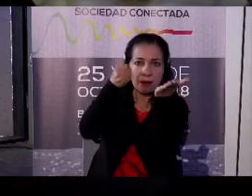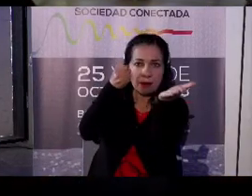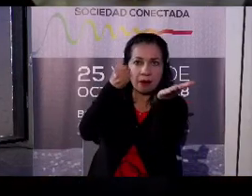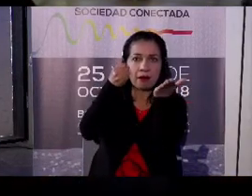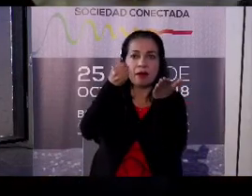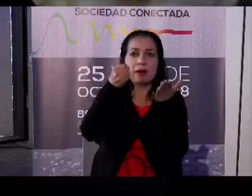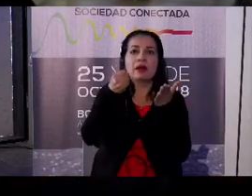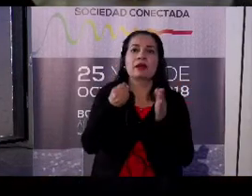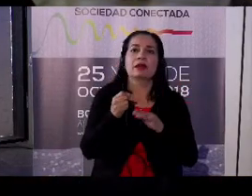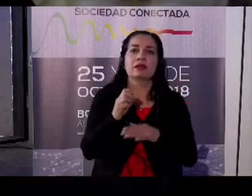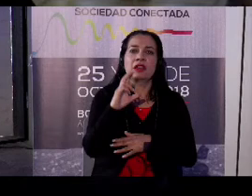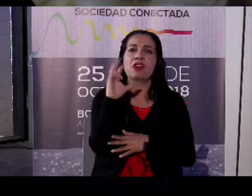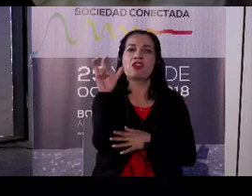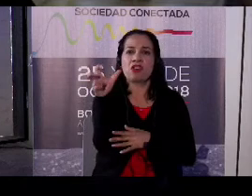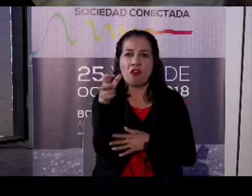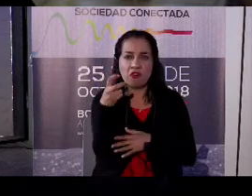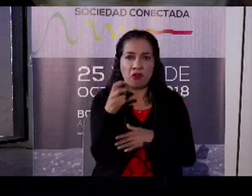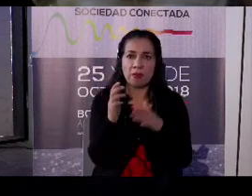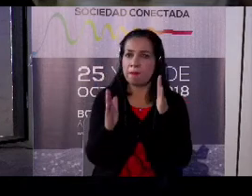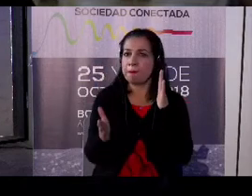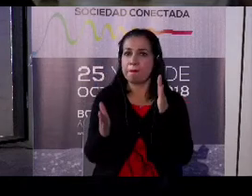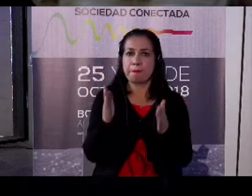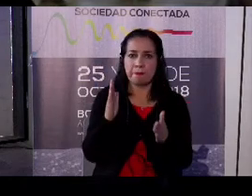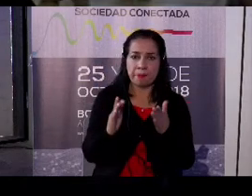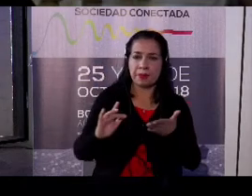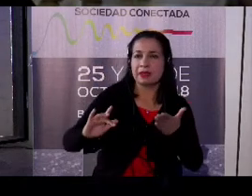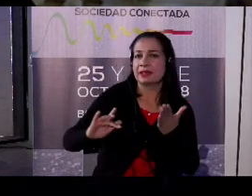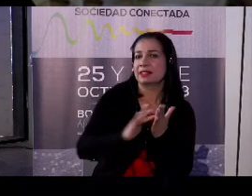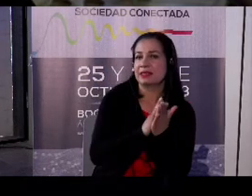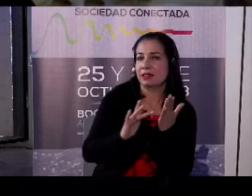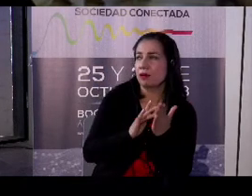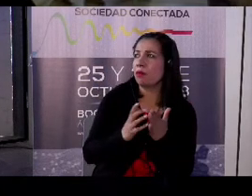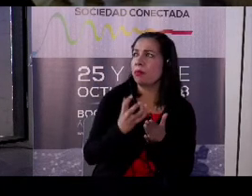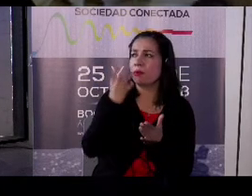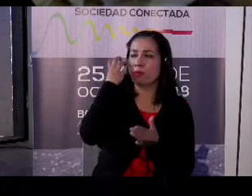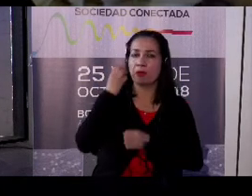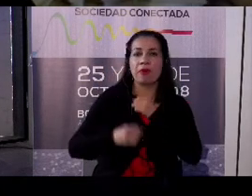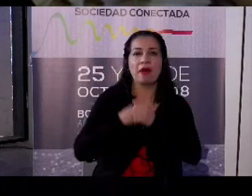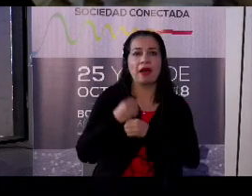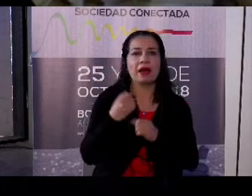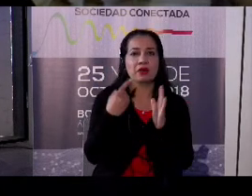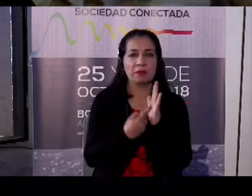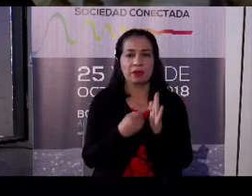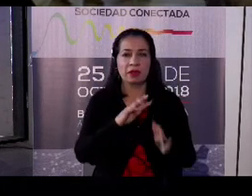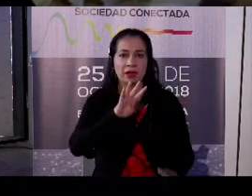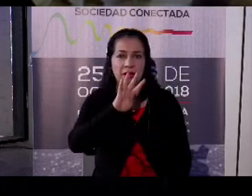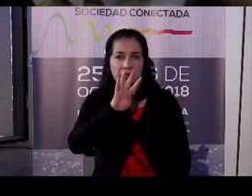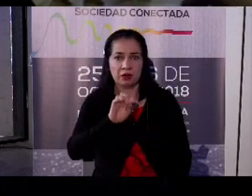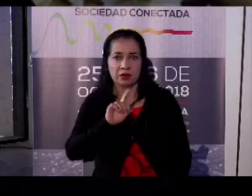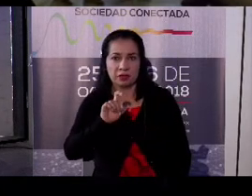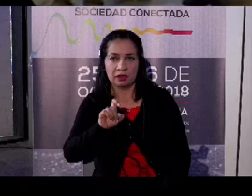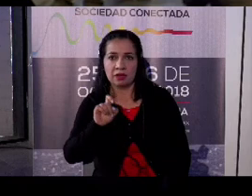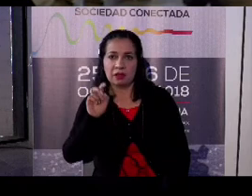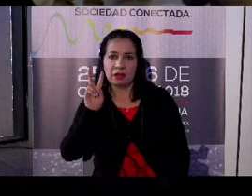celulares aunque no lo crean están hablando en el año 62 y también vehículos